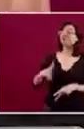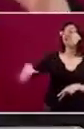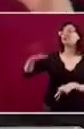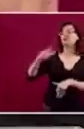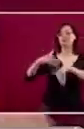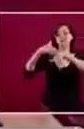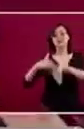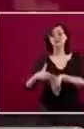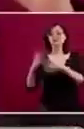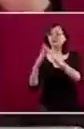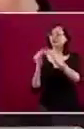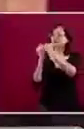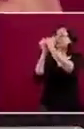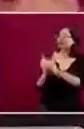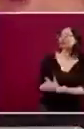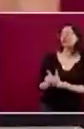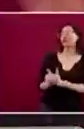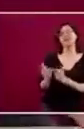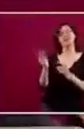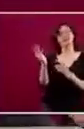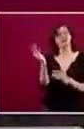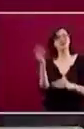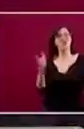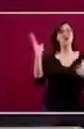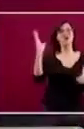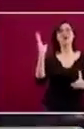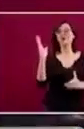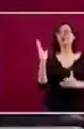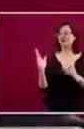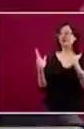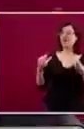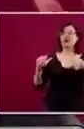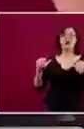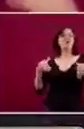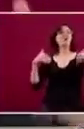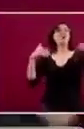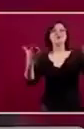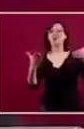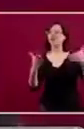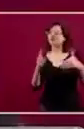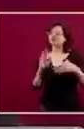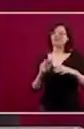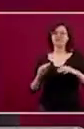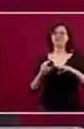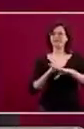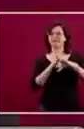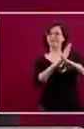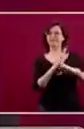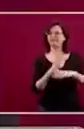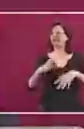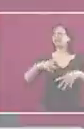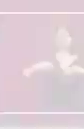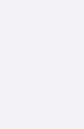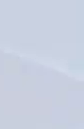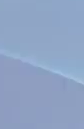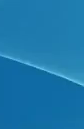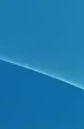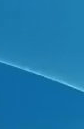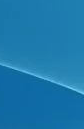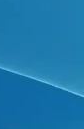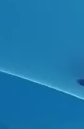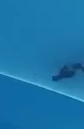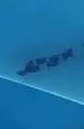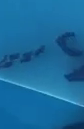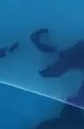habrá quedado en casa, se habrá quedado en casa, fuera del espacio público y habrá reducido el número de contagios.